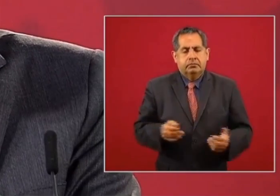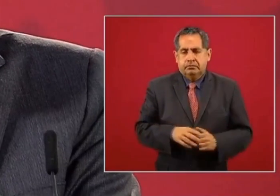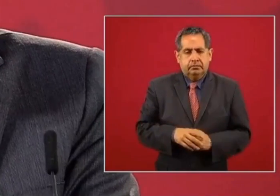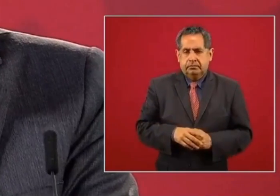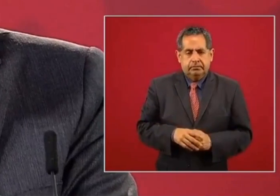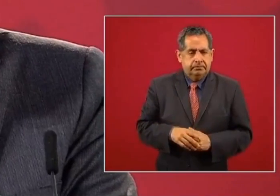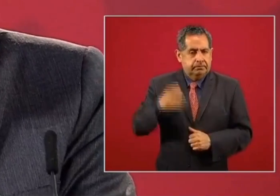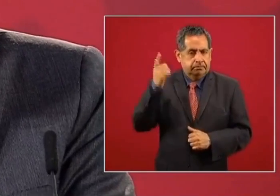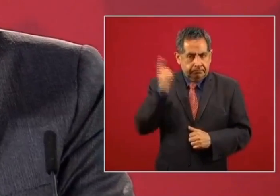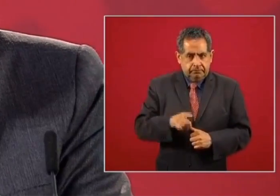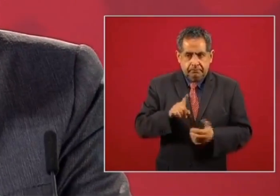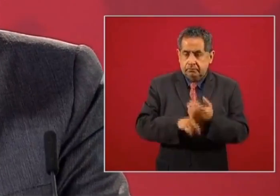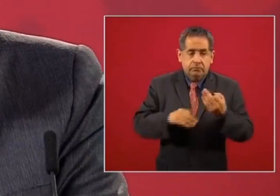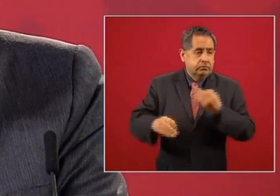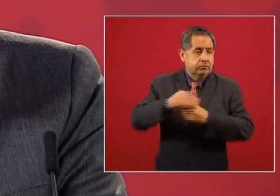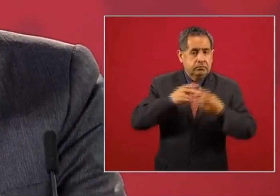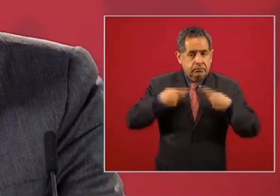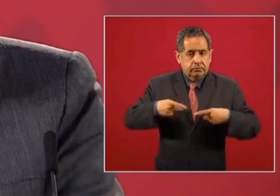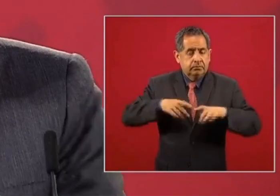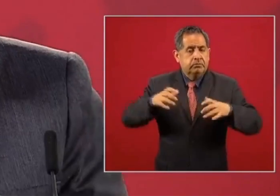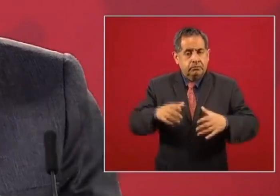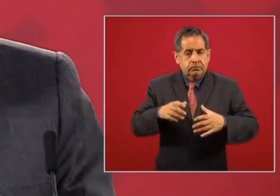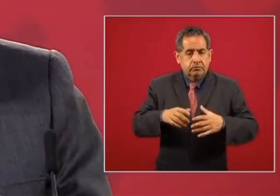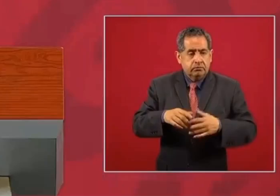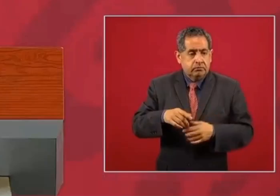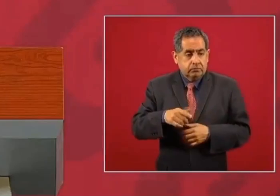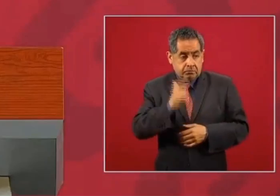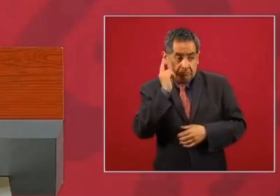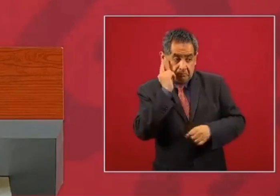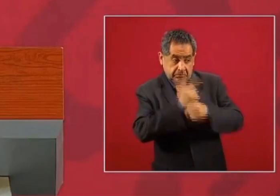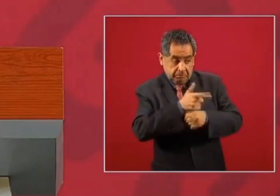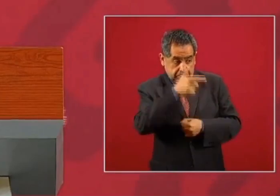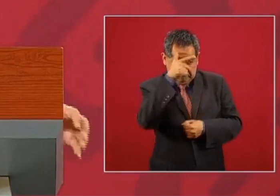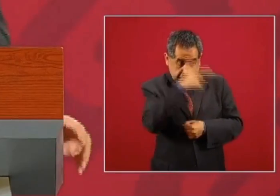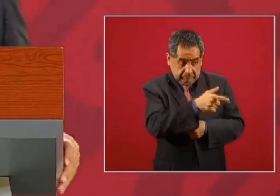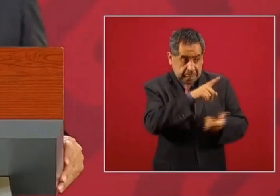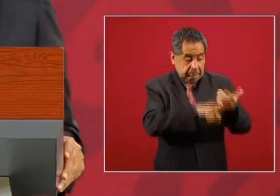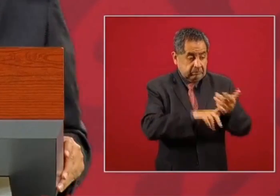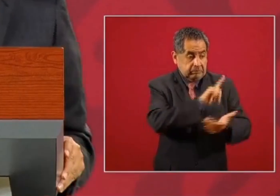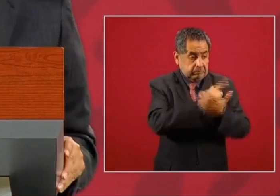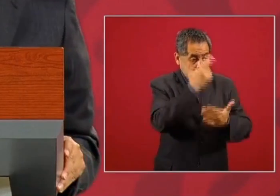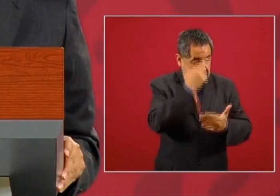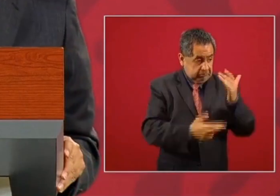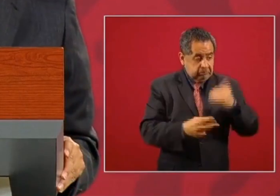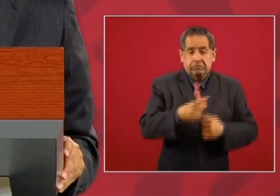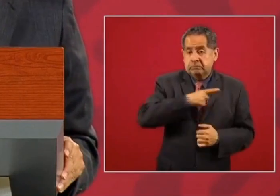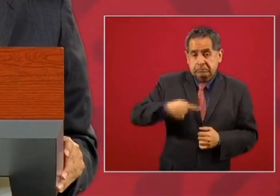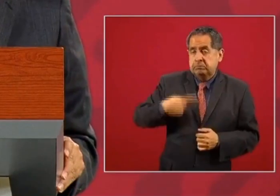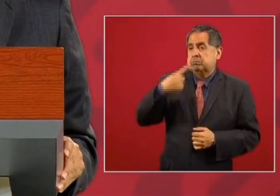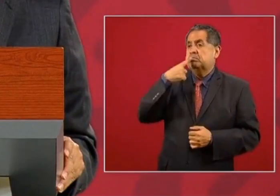La instrucción que tienen todos los servidores públicos es que al conocer de un presunto delito, se denuncie,